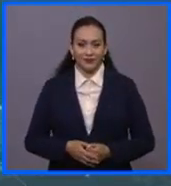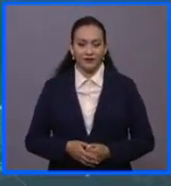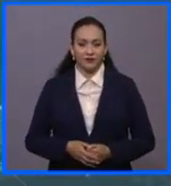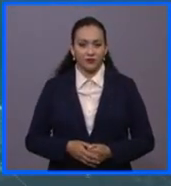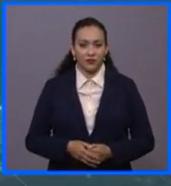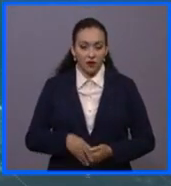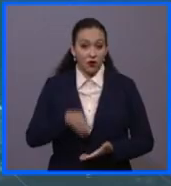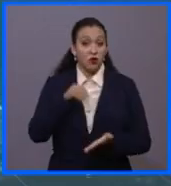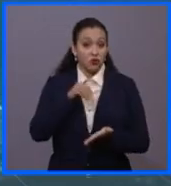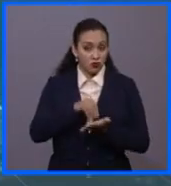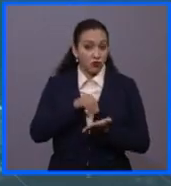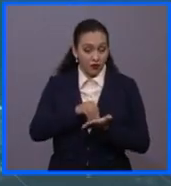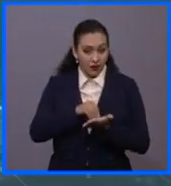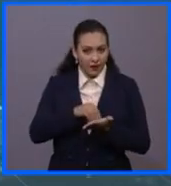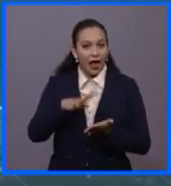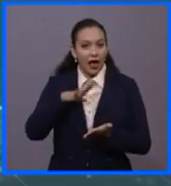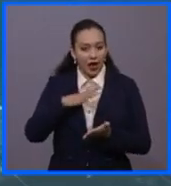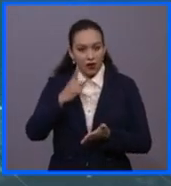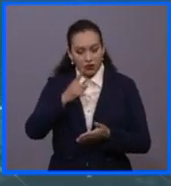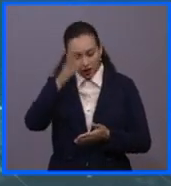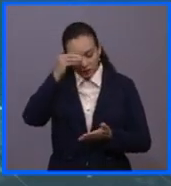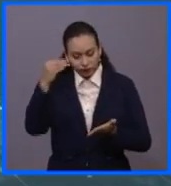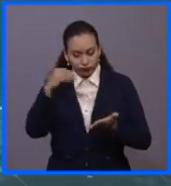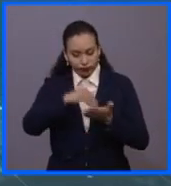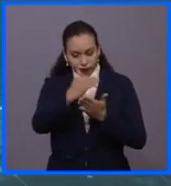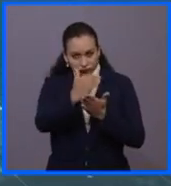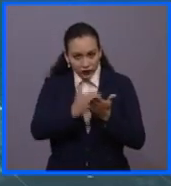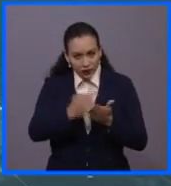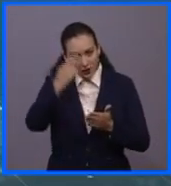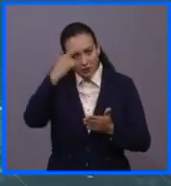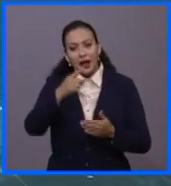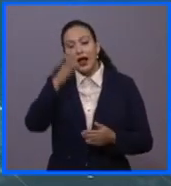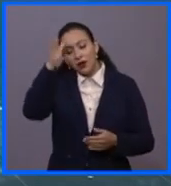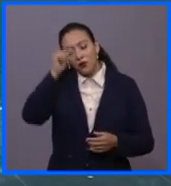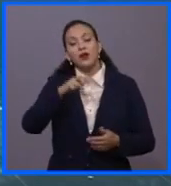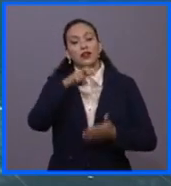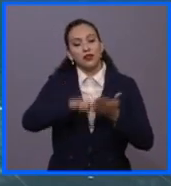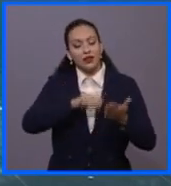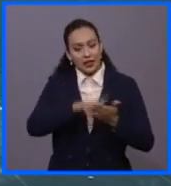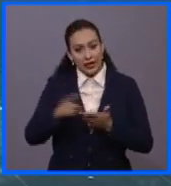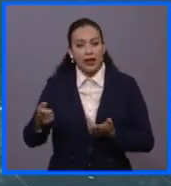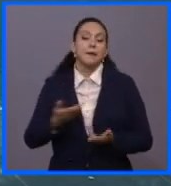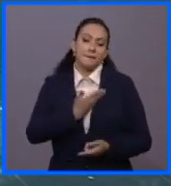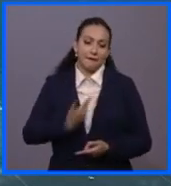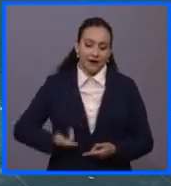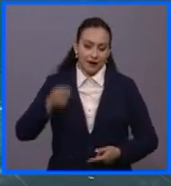Está vigente el acuerdo que crea la Comisión Presidencial para la Reforma Electoral.